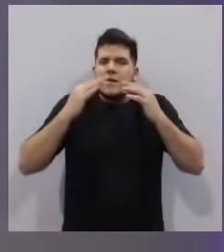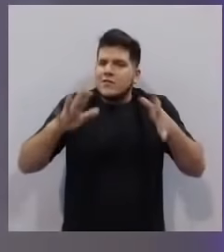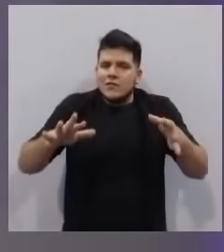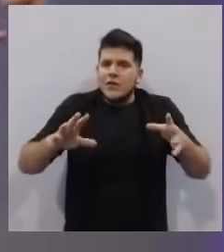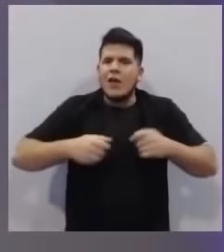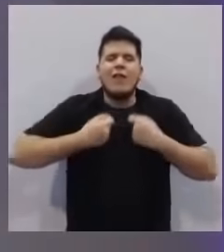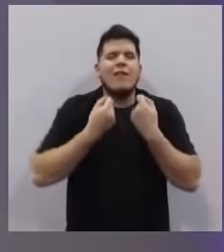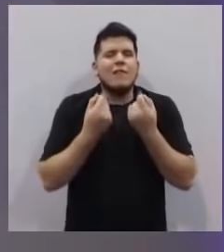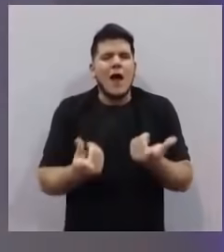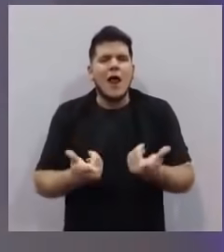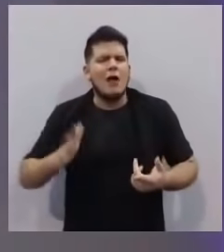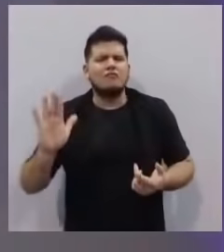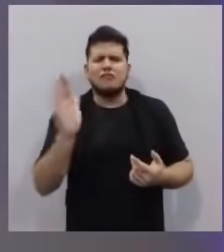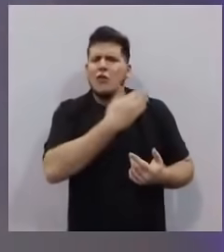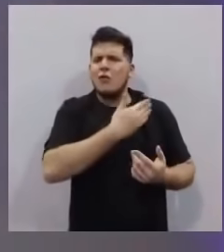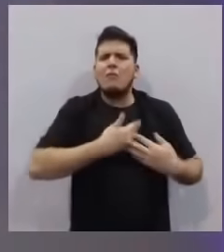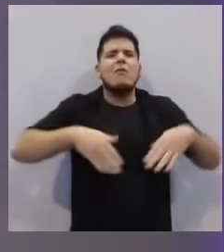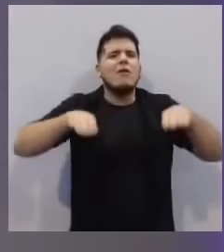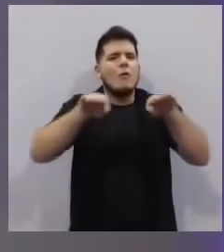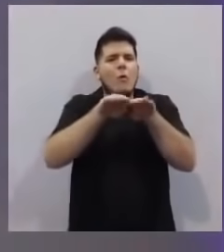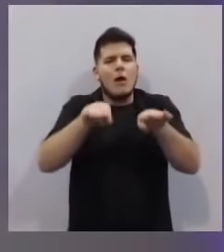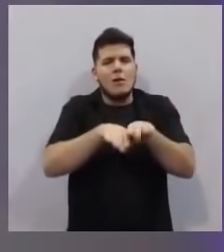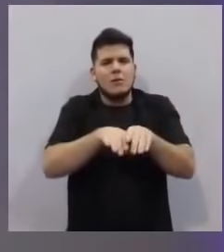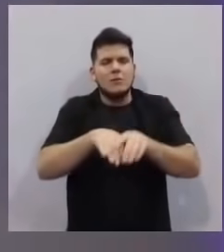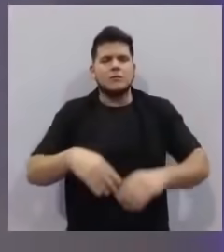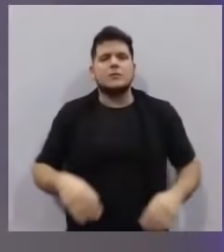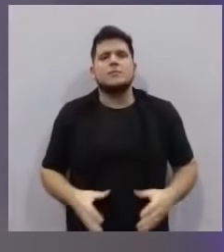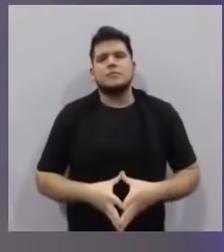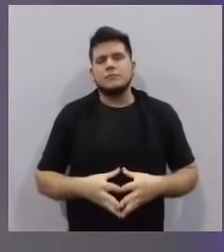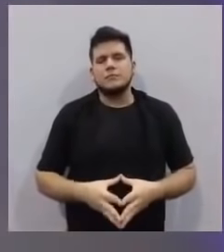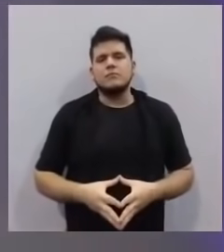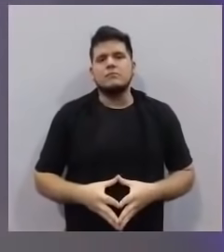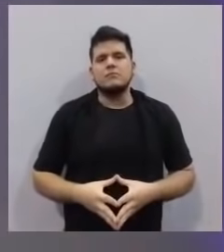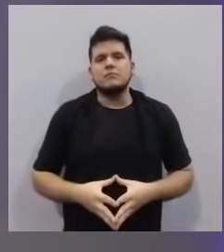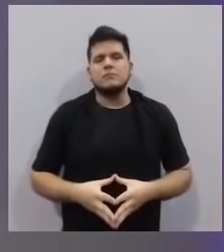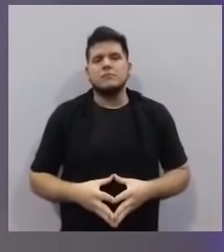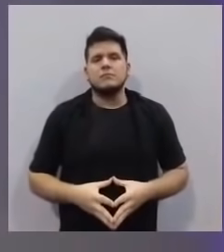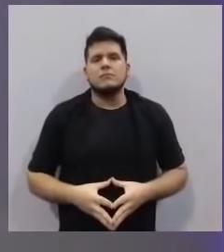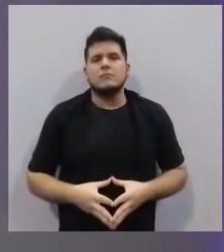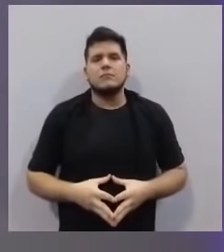también te abrazo también quiero que disfrute no será que el padre quería eso